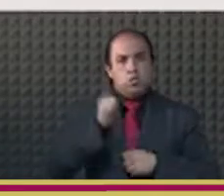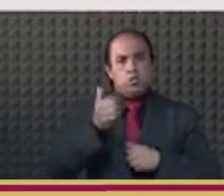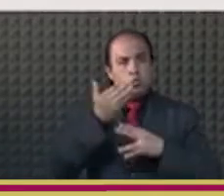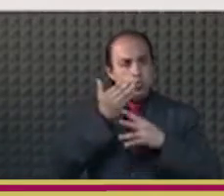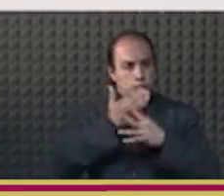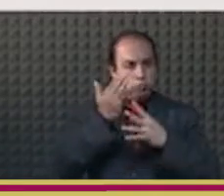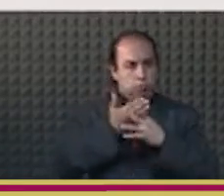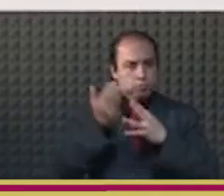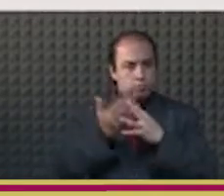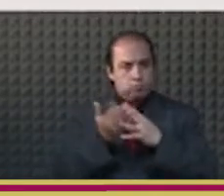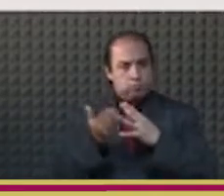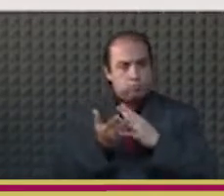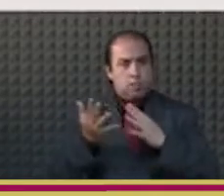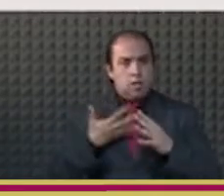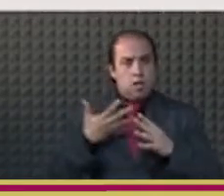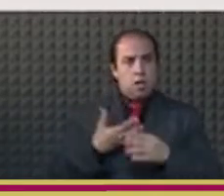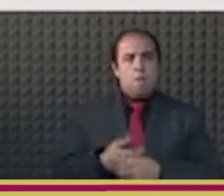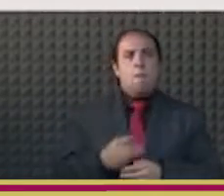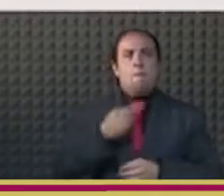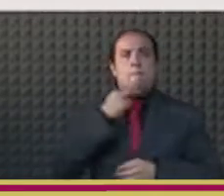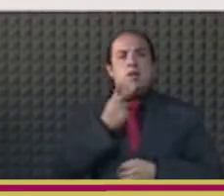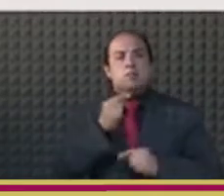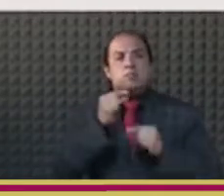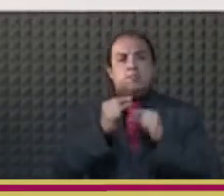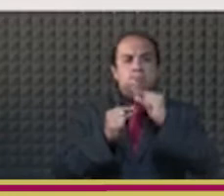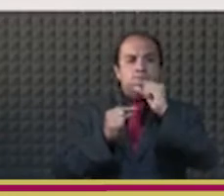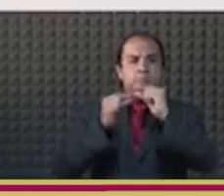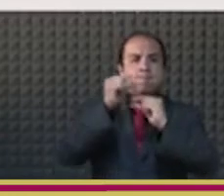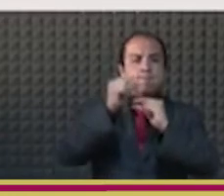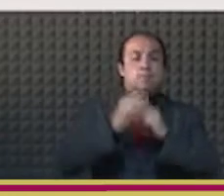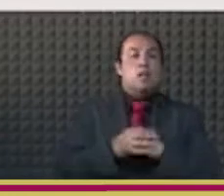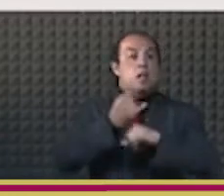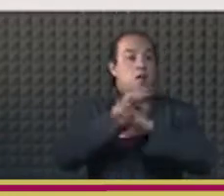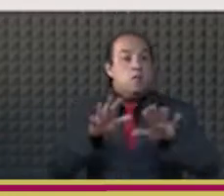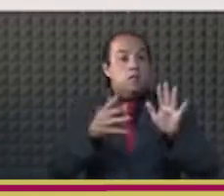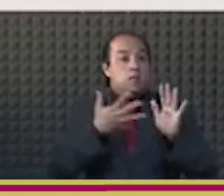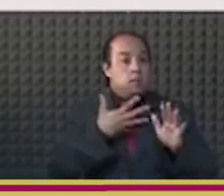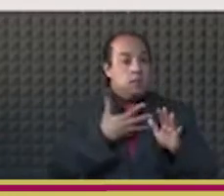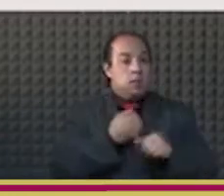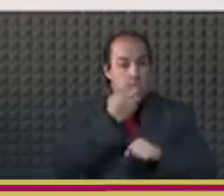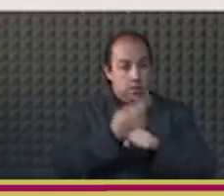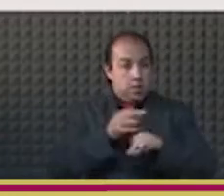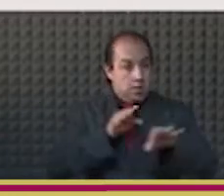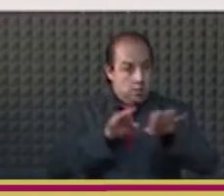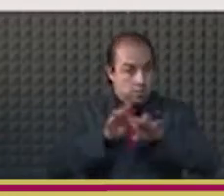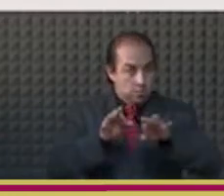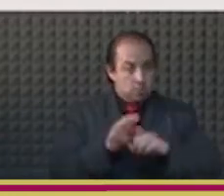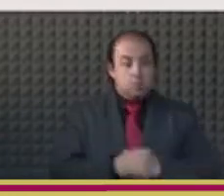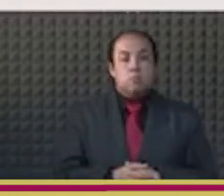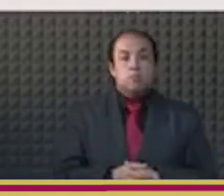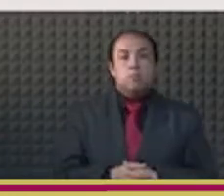etapa. Estamos en franca recuperación. Los datos que arroja la Secretaría del